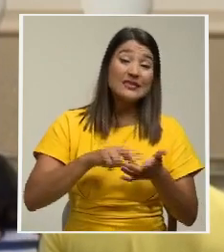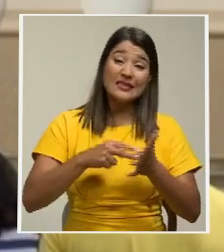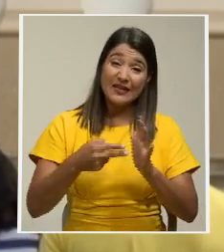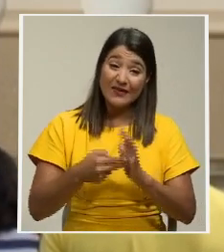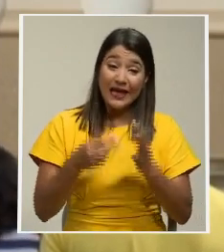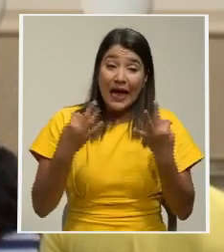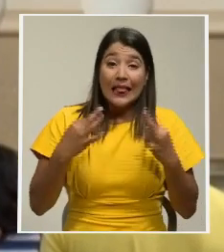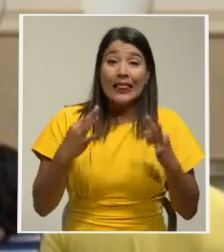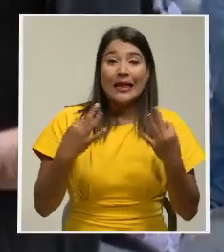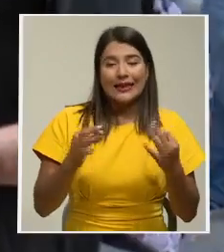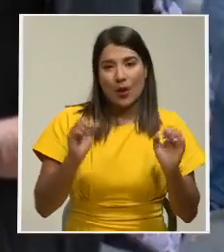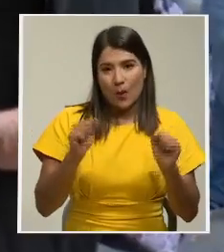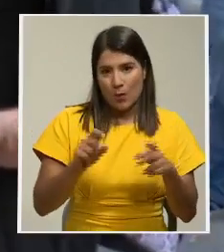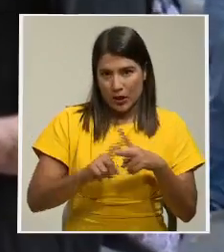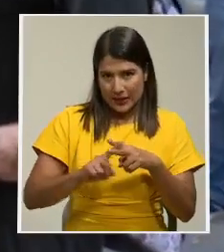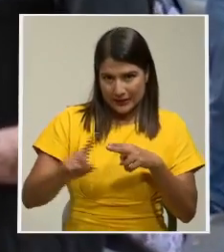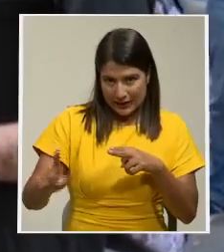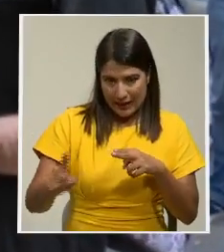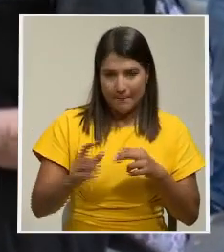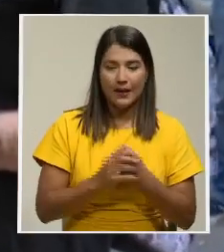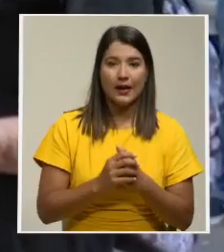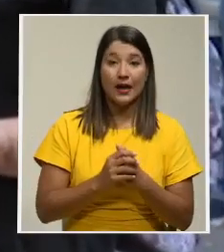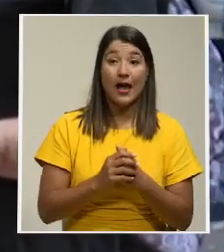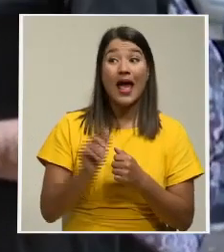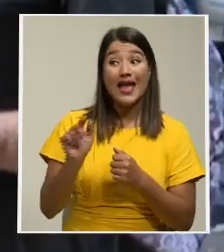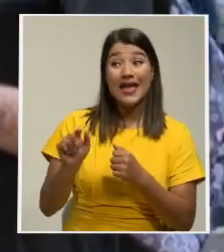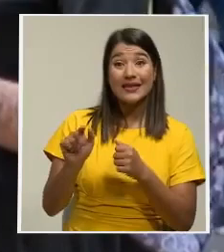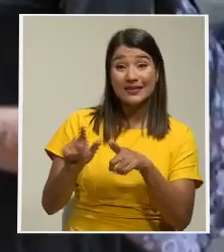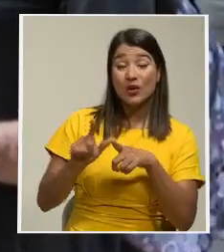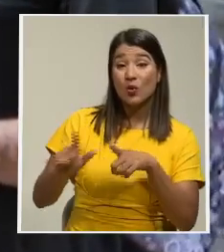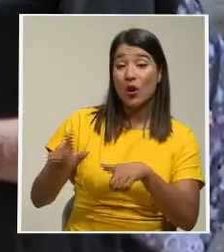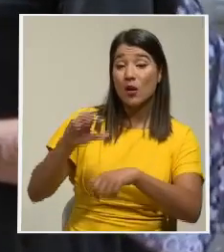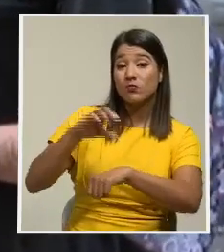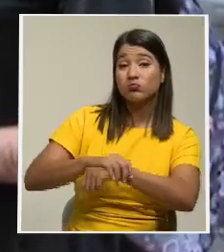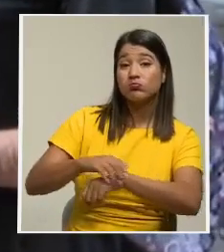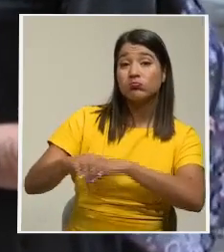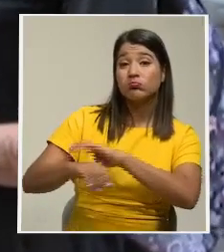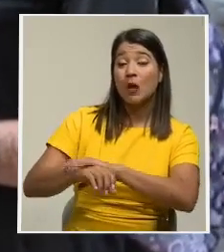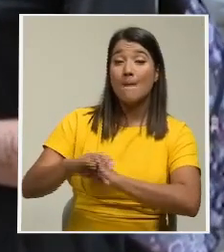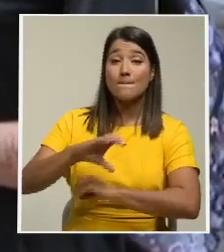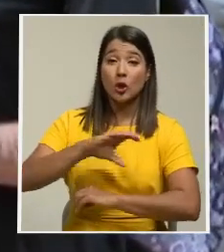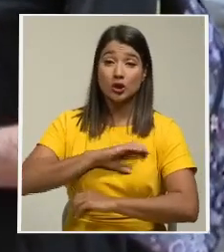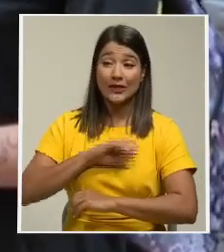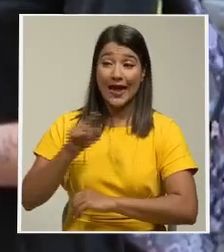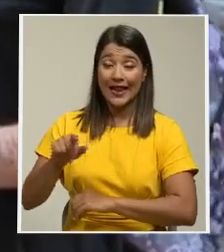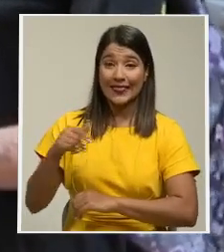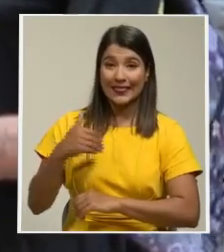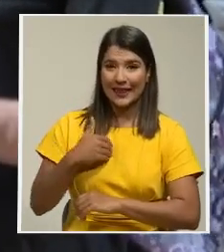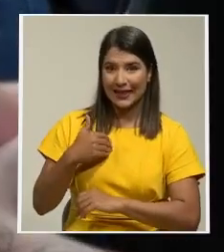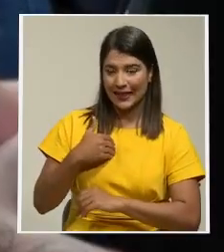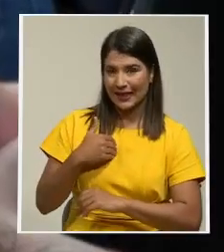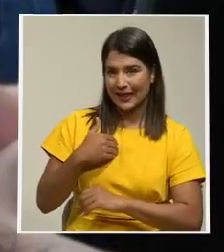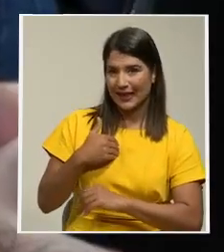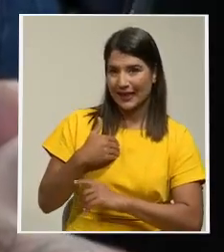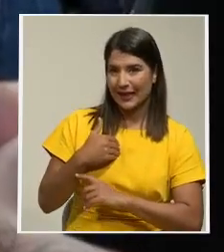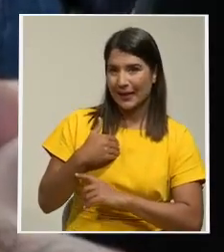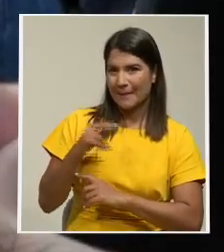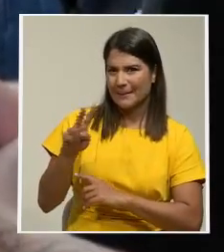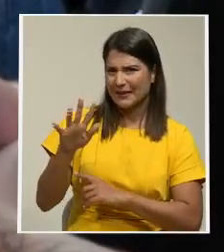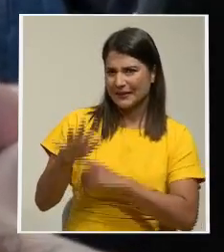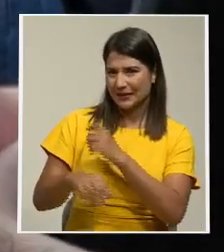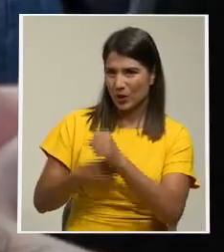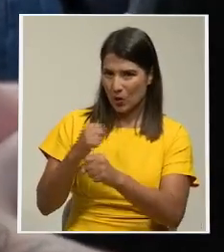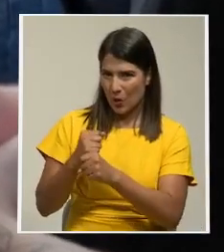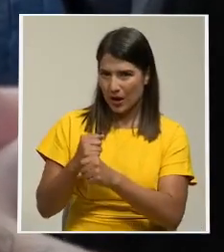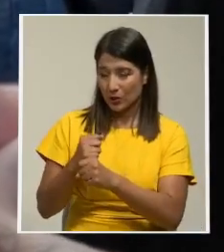de su agresor. En el lugar fue arrestado un policía de 25 años con el que la joven había tenido una relación sentimental y al que había denunciado